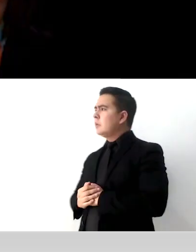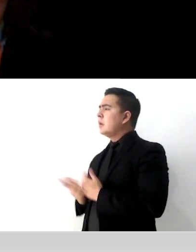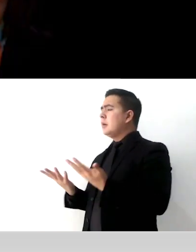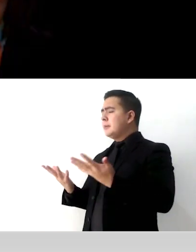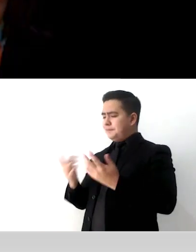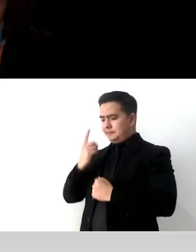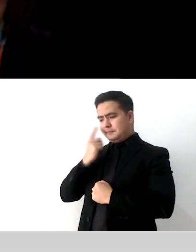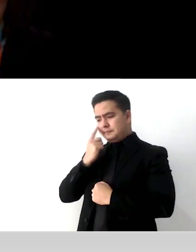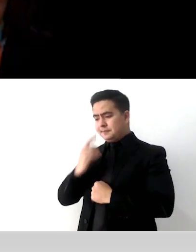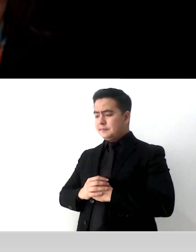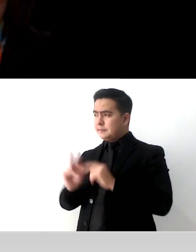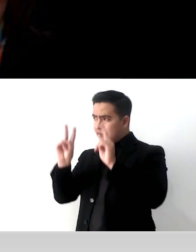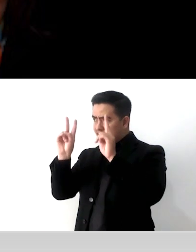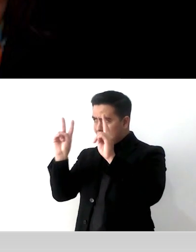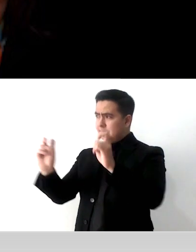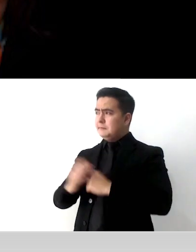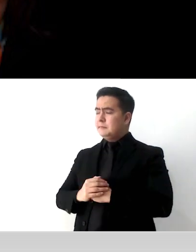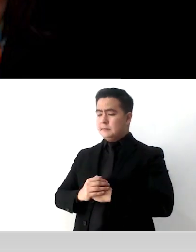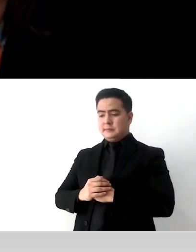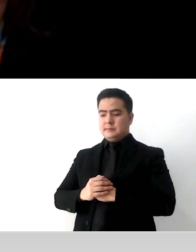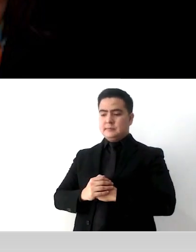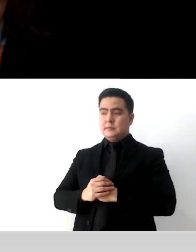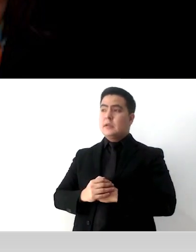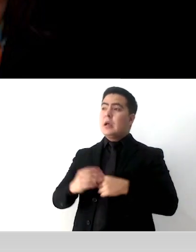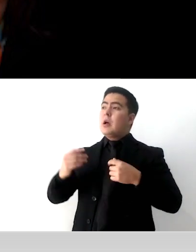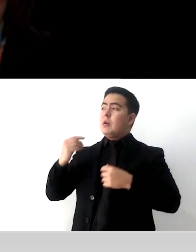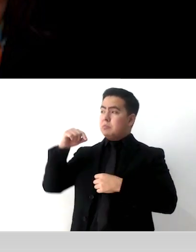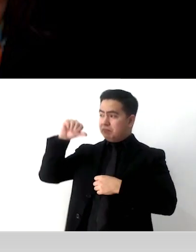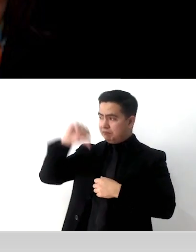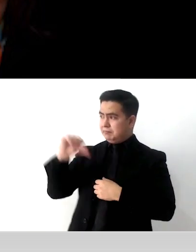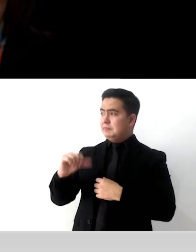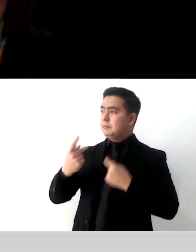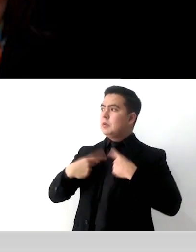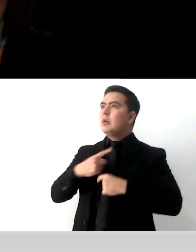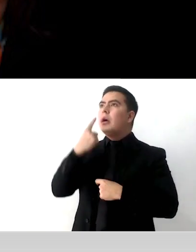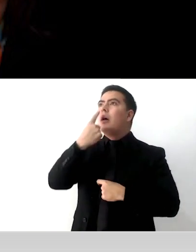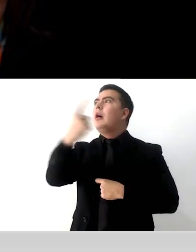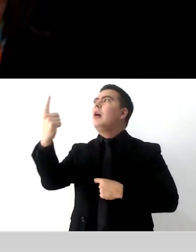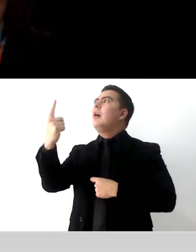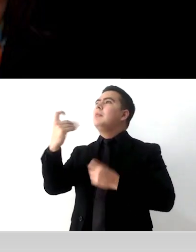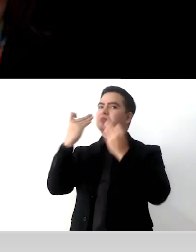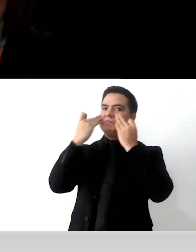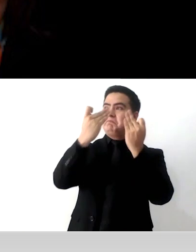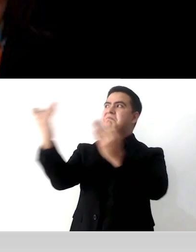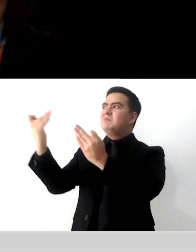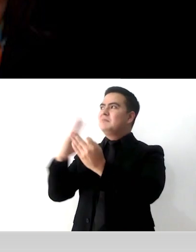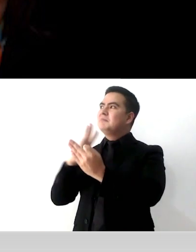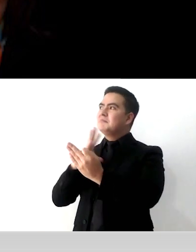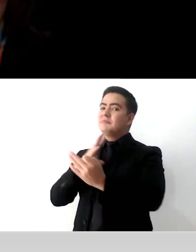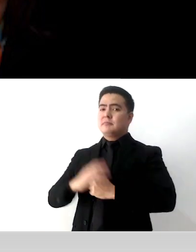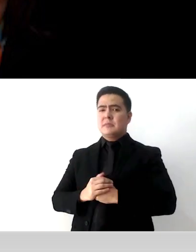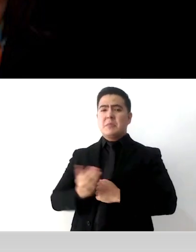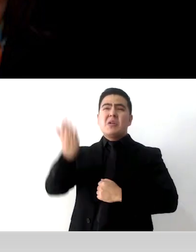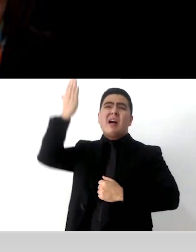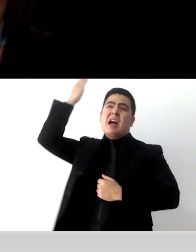que hoy está mucho más visible, pero es un fenómeno y un problema que ha